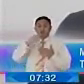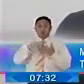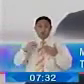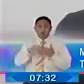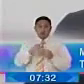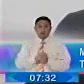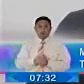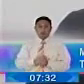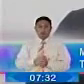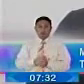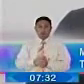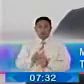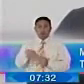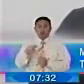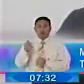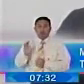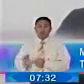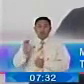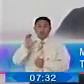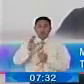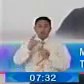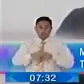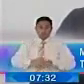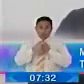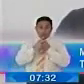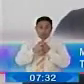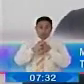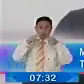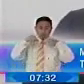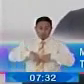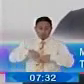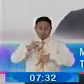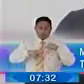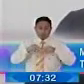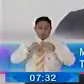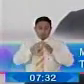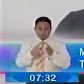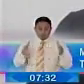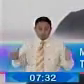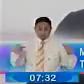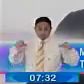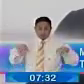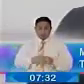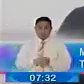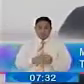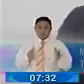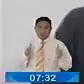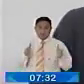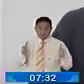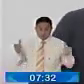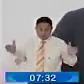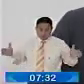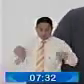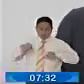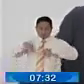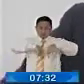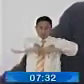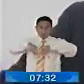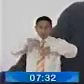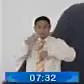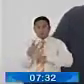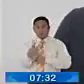CAPEX. Esto significa la inversión inicial para poder hacer la ampliación y el paso lateral de Naranjal. Luego viene la inversión